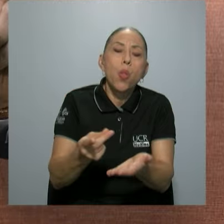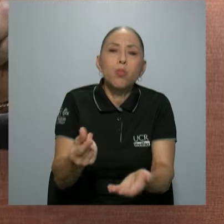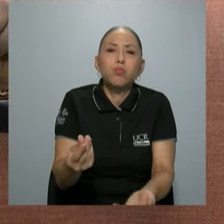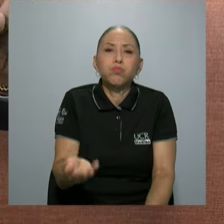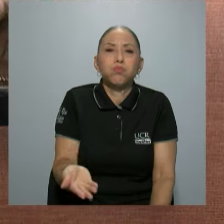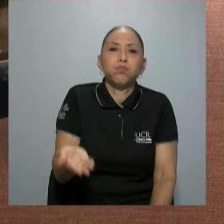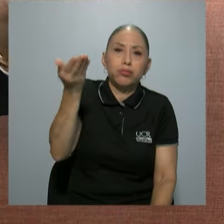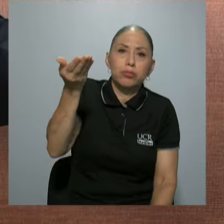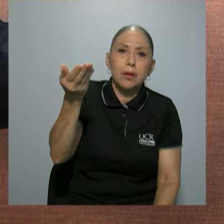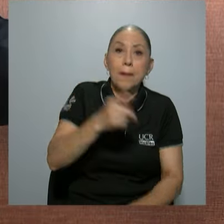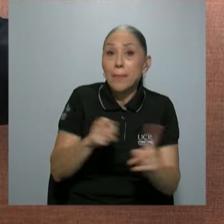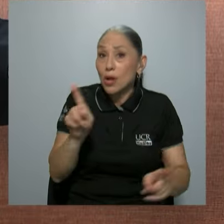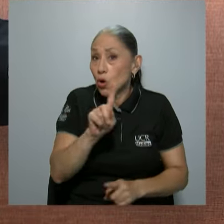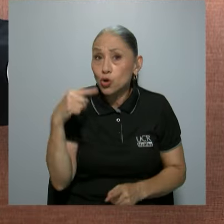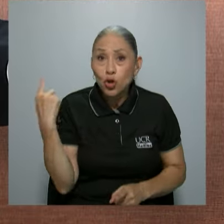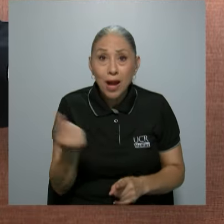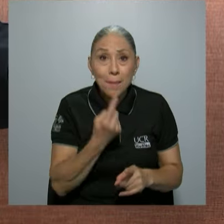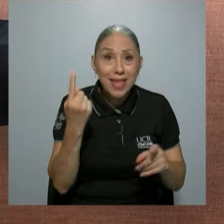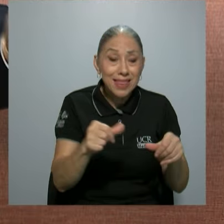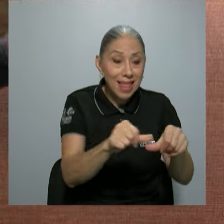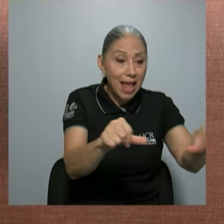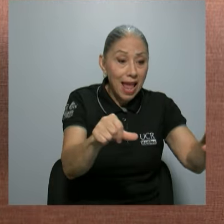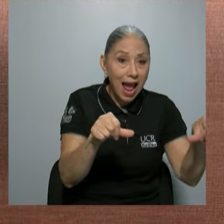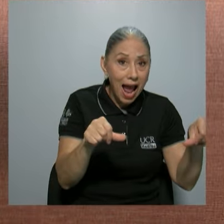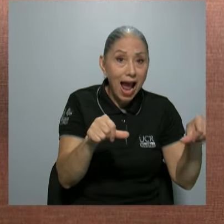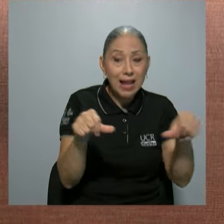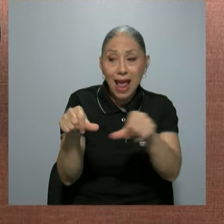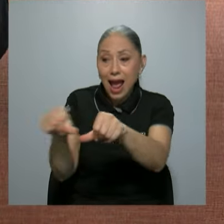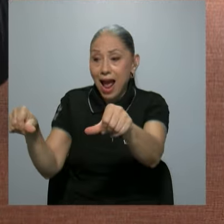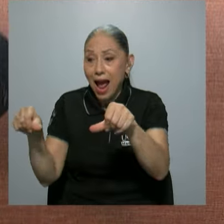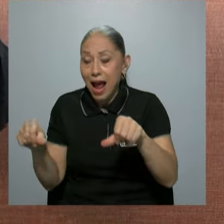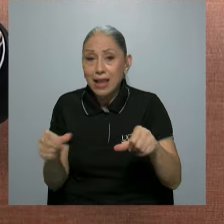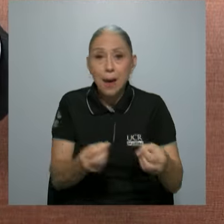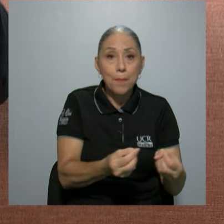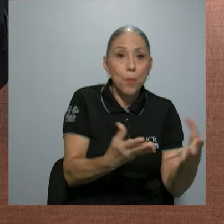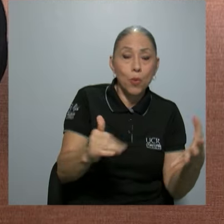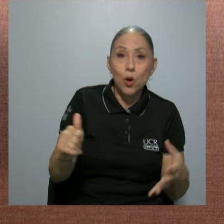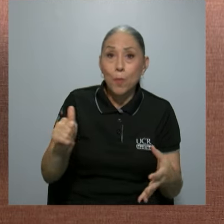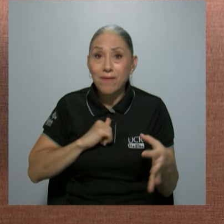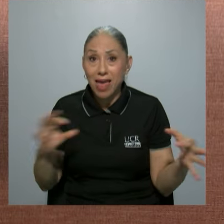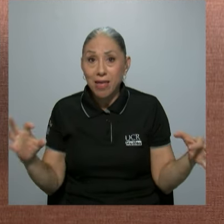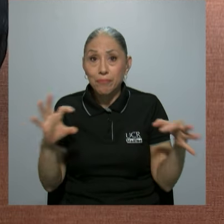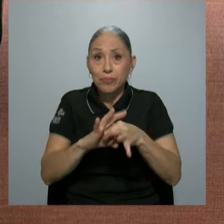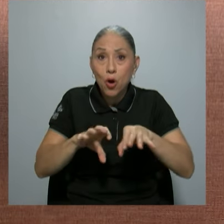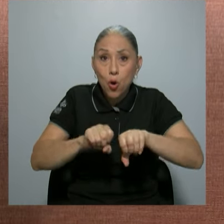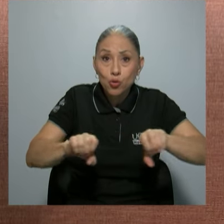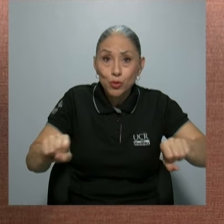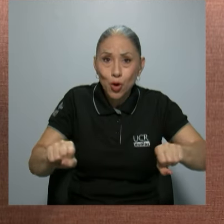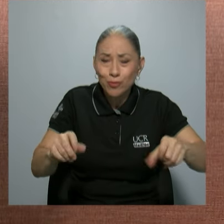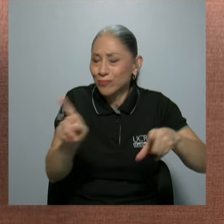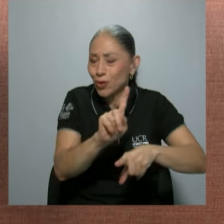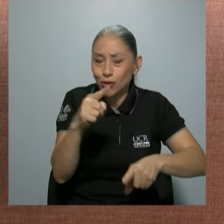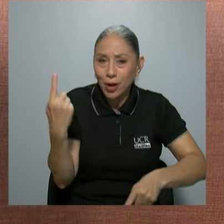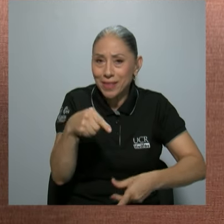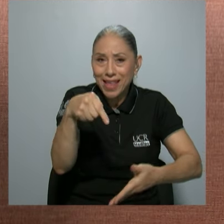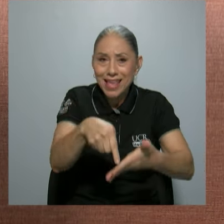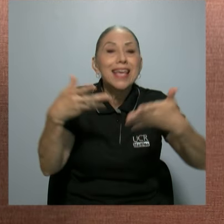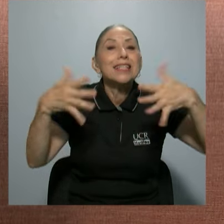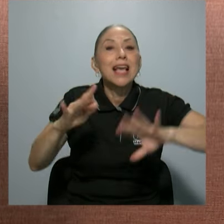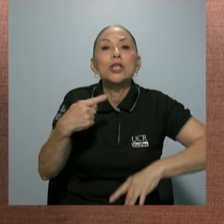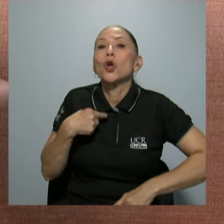alianzas público-privadas en donde hay corrupción con sobreprecios. Le di ya muchos ejemplos de obra del mismo gobierno, sea